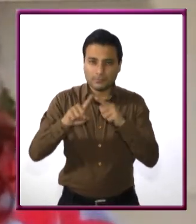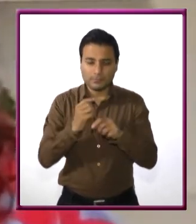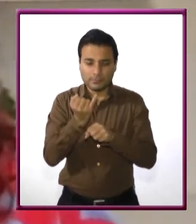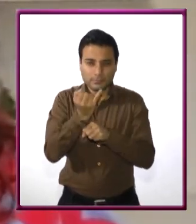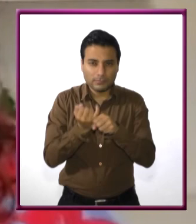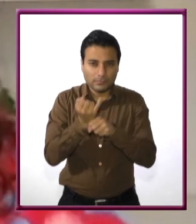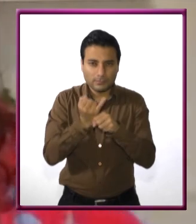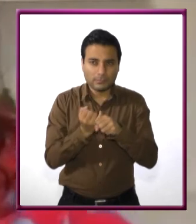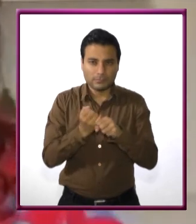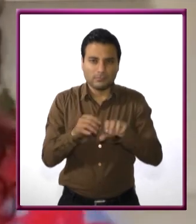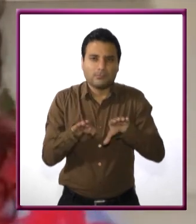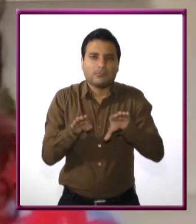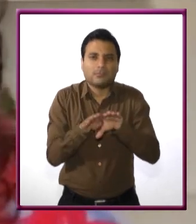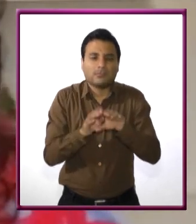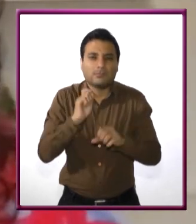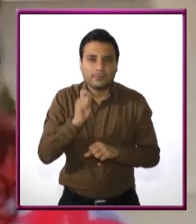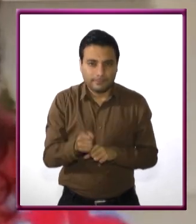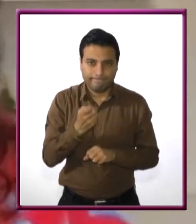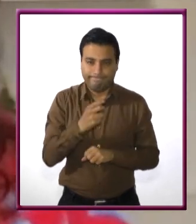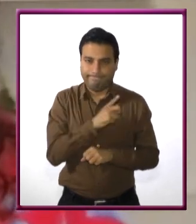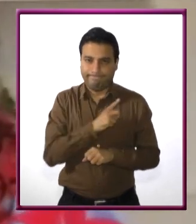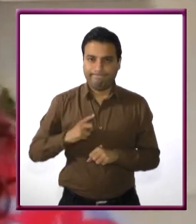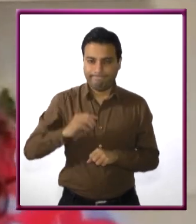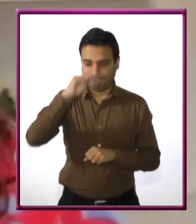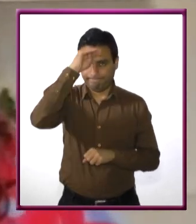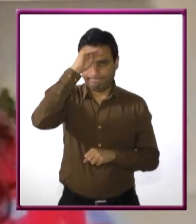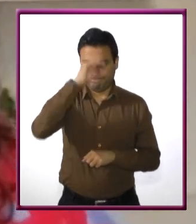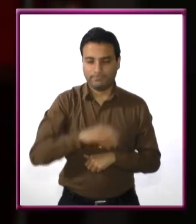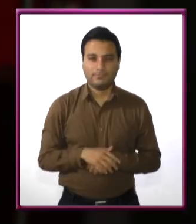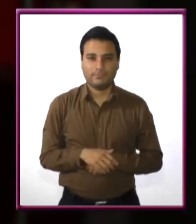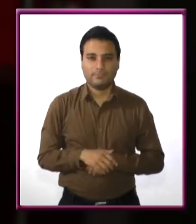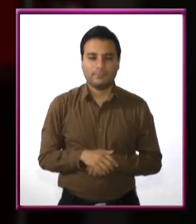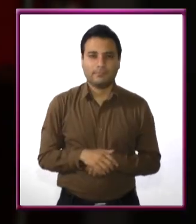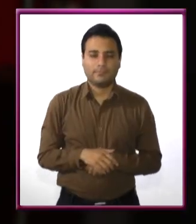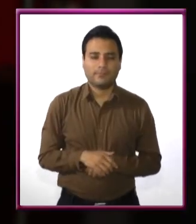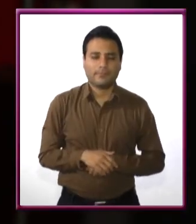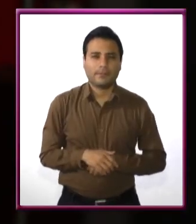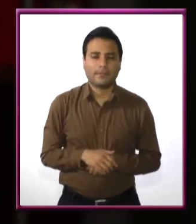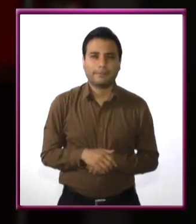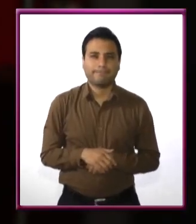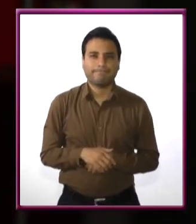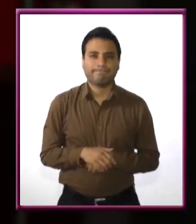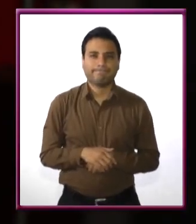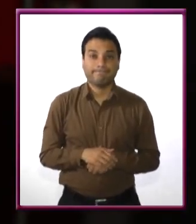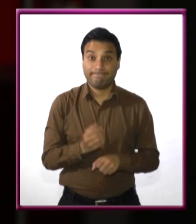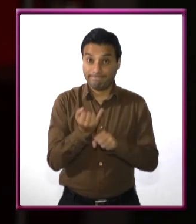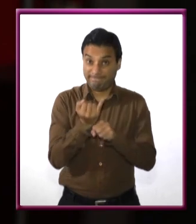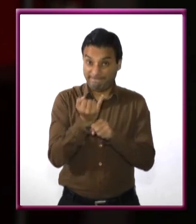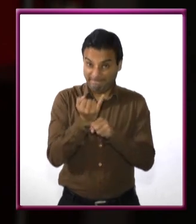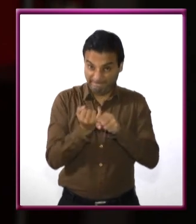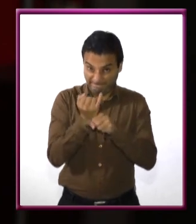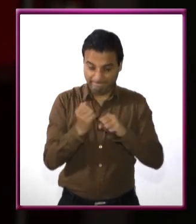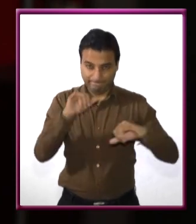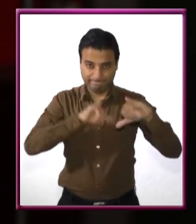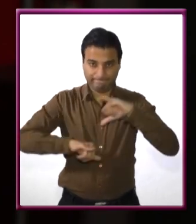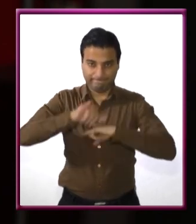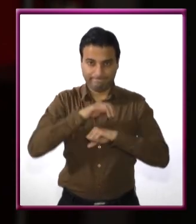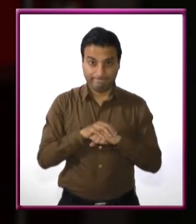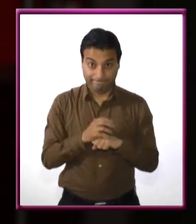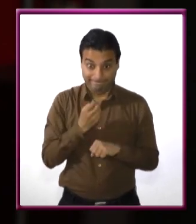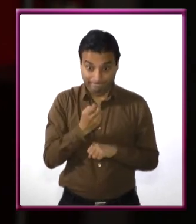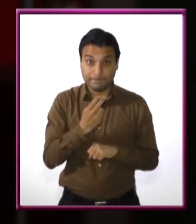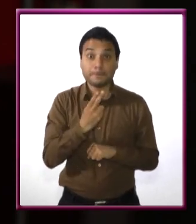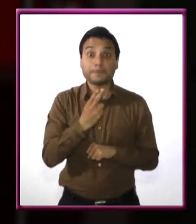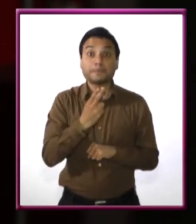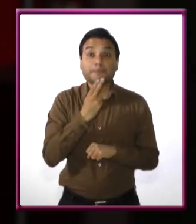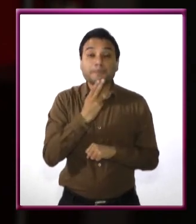impactan a nosotros mismos como organismos vivos, ¿no? ¿Podría decirse que ese conocimiento científico que